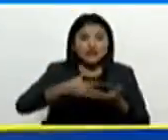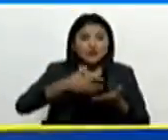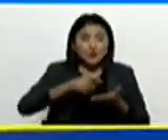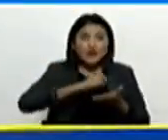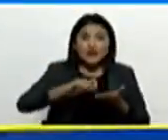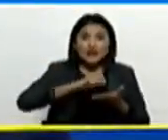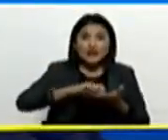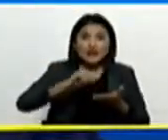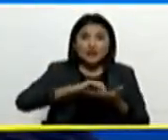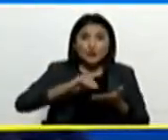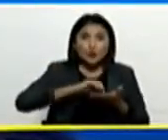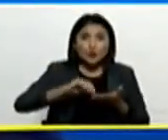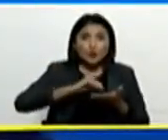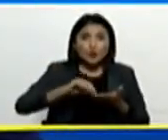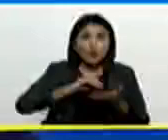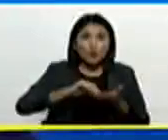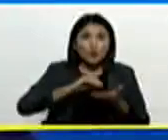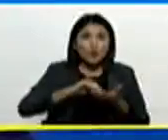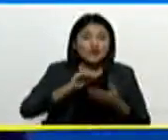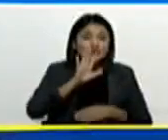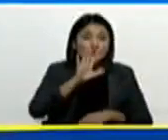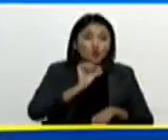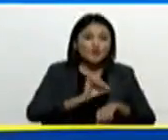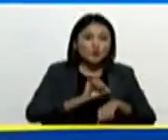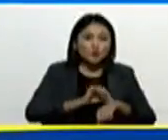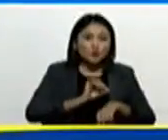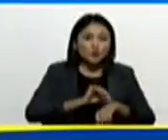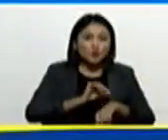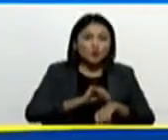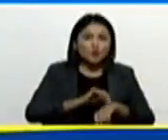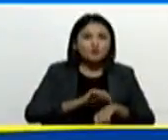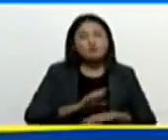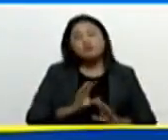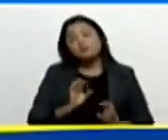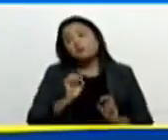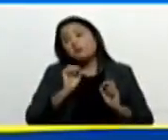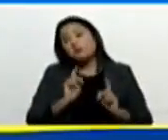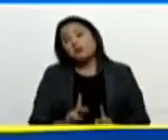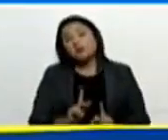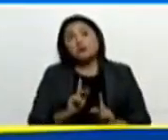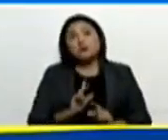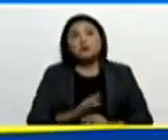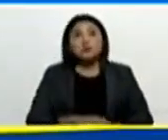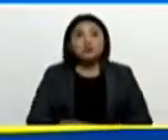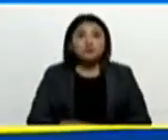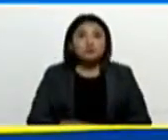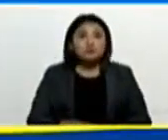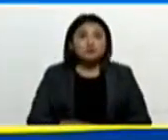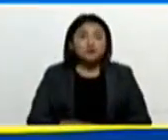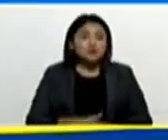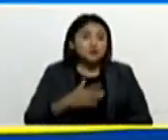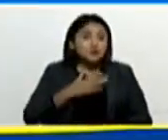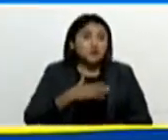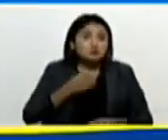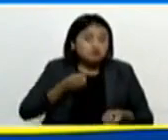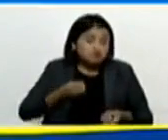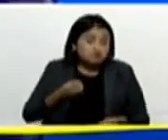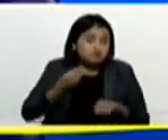y que lo más 5 minutos. Bueno, y fui disciplinado una